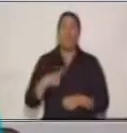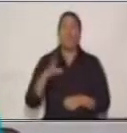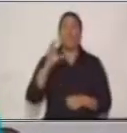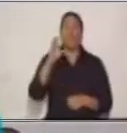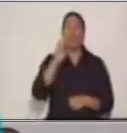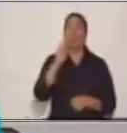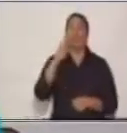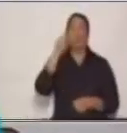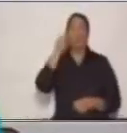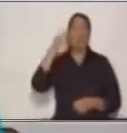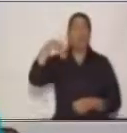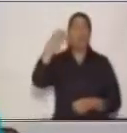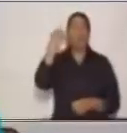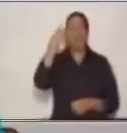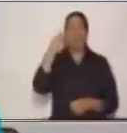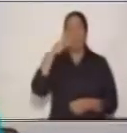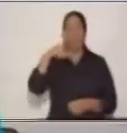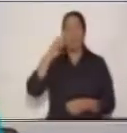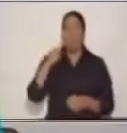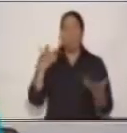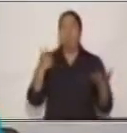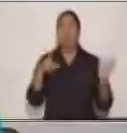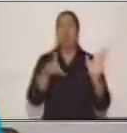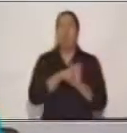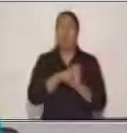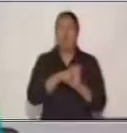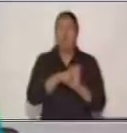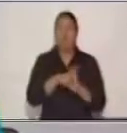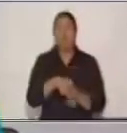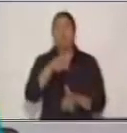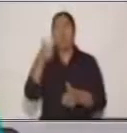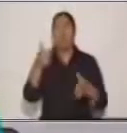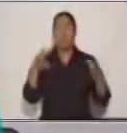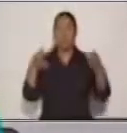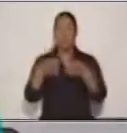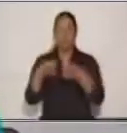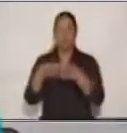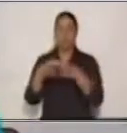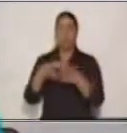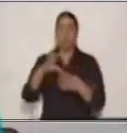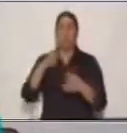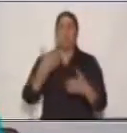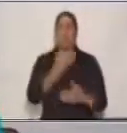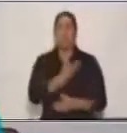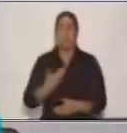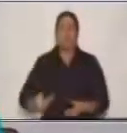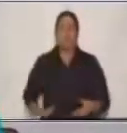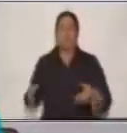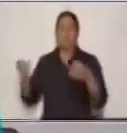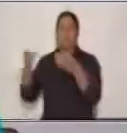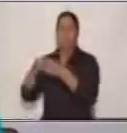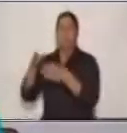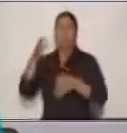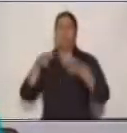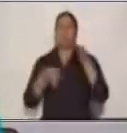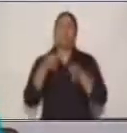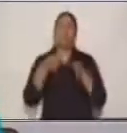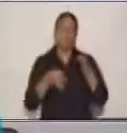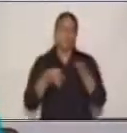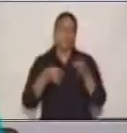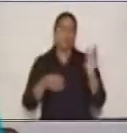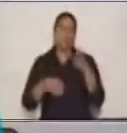organismo legislativo, el organismo ejecutivo y el organismo judicial. Entonces, acá encontramos